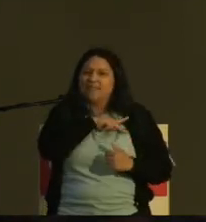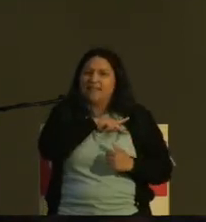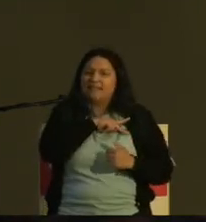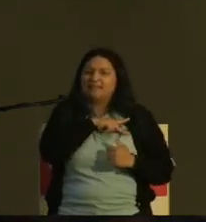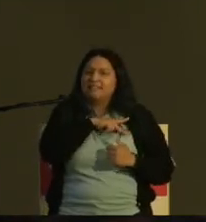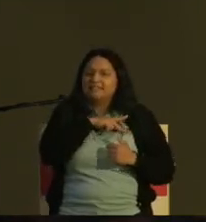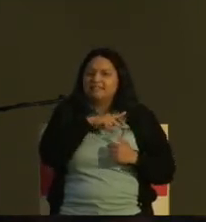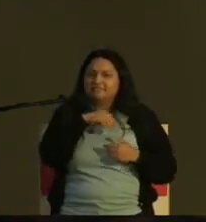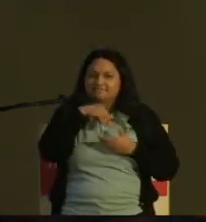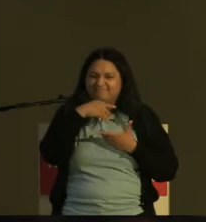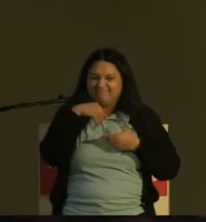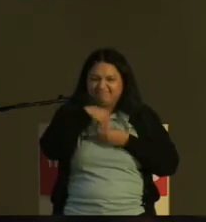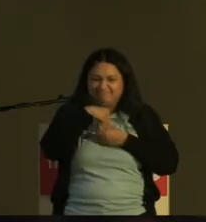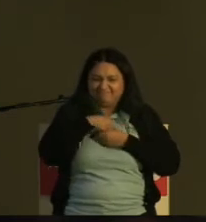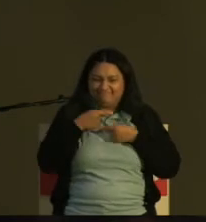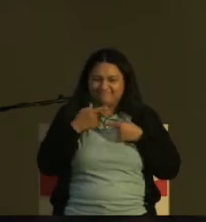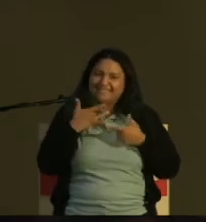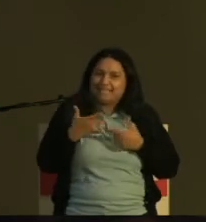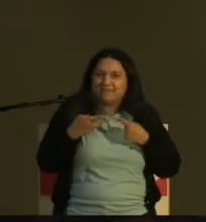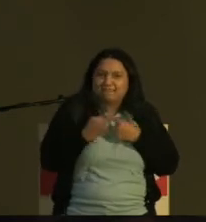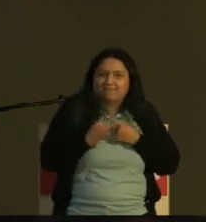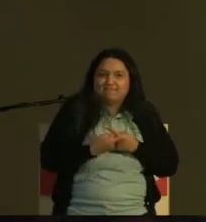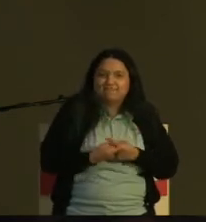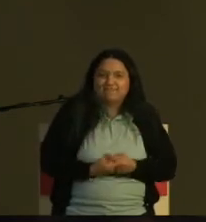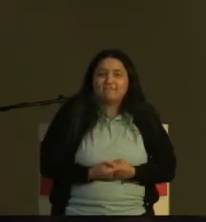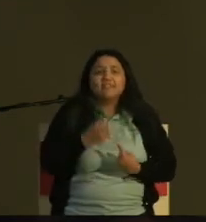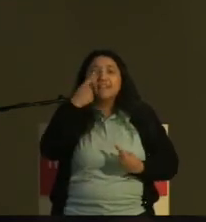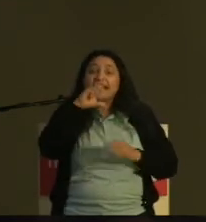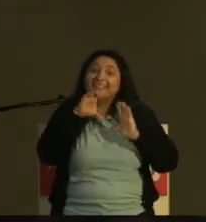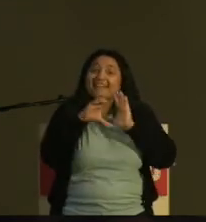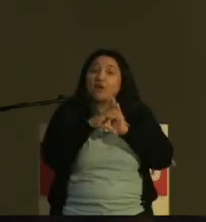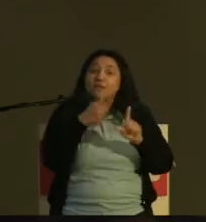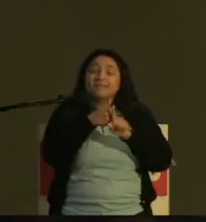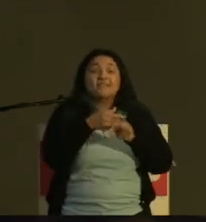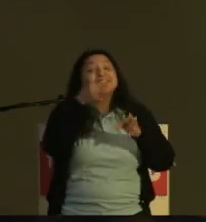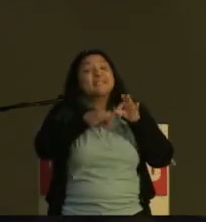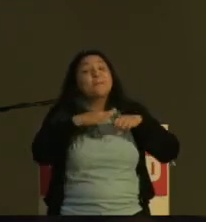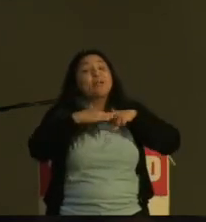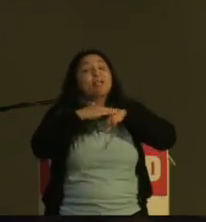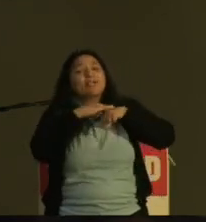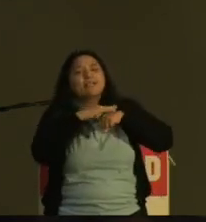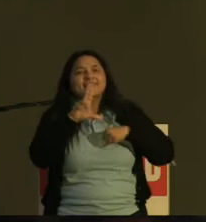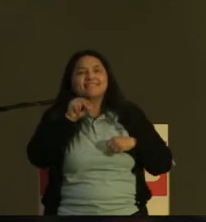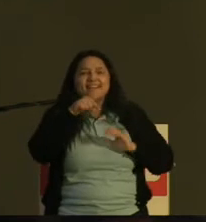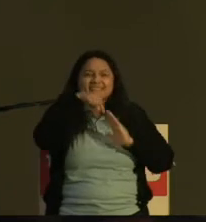contradictorios, porque es un personaje que no se puede atrapar muy fácilmente, ¿no? Porque tiene un